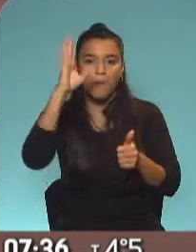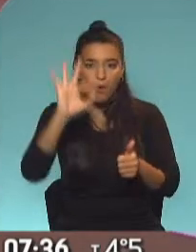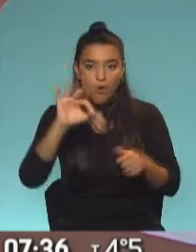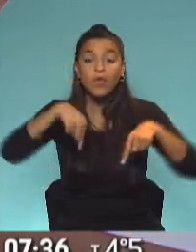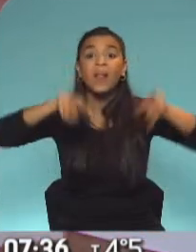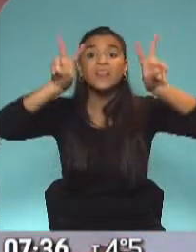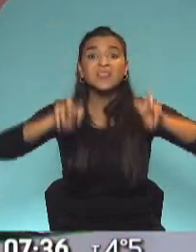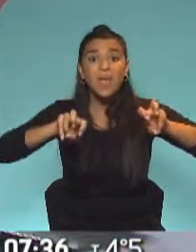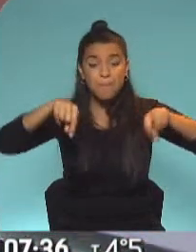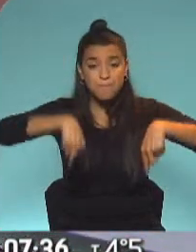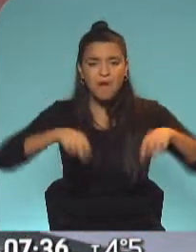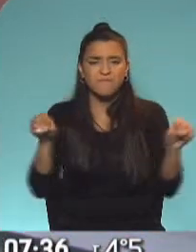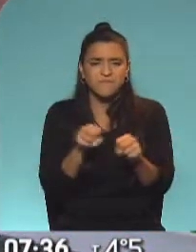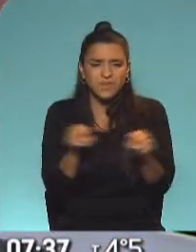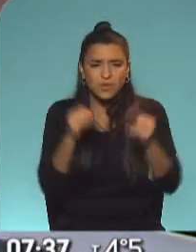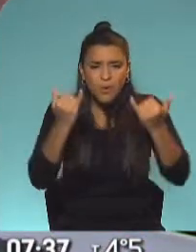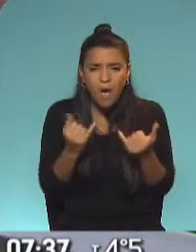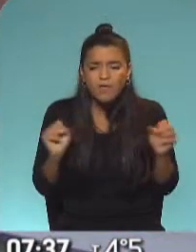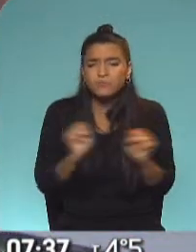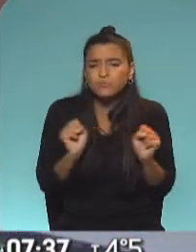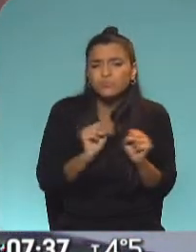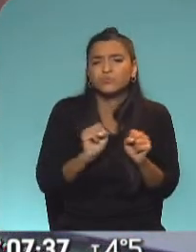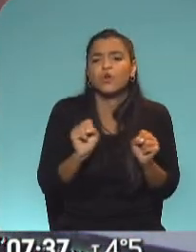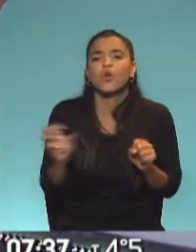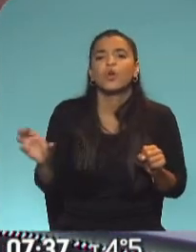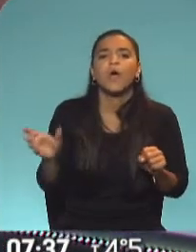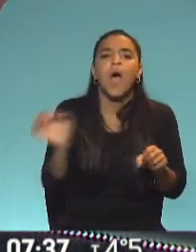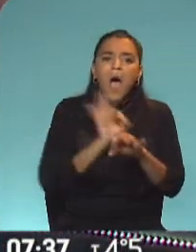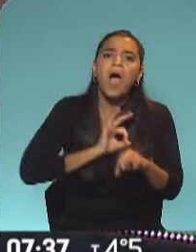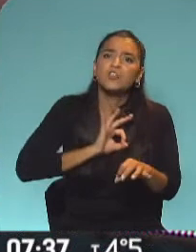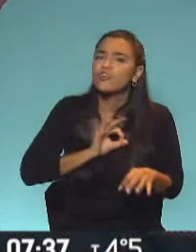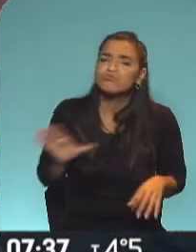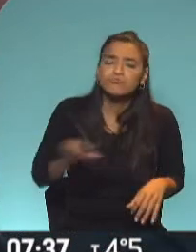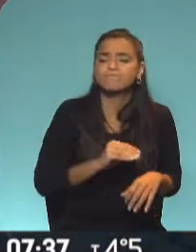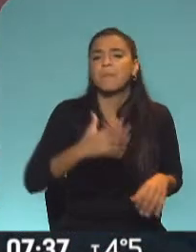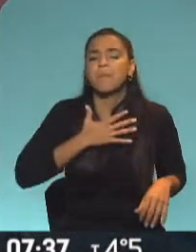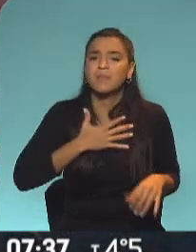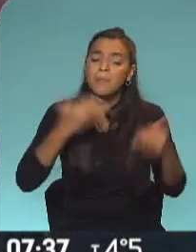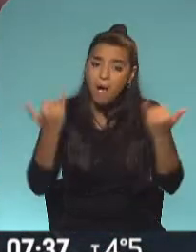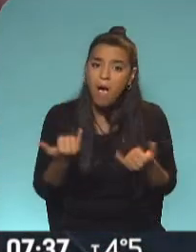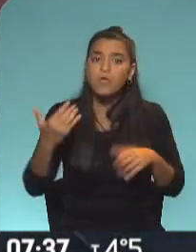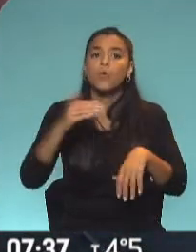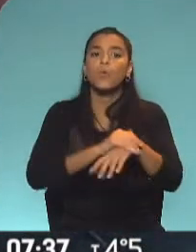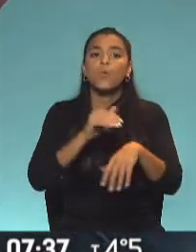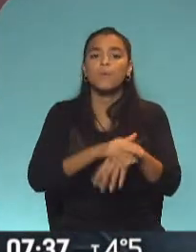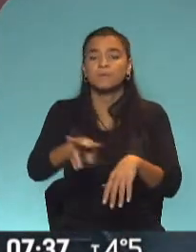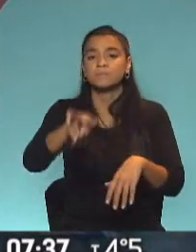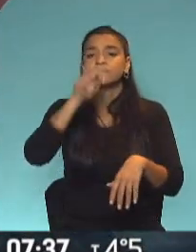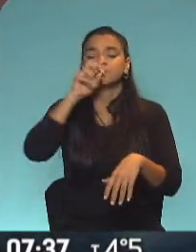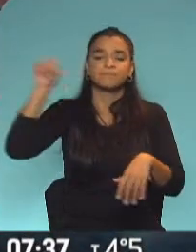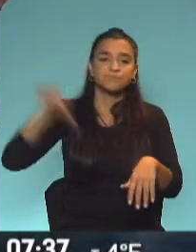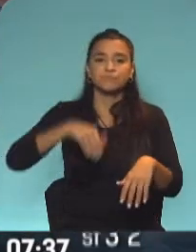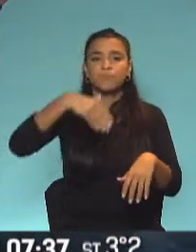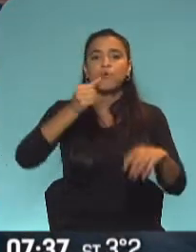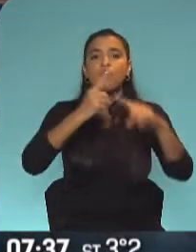Y este tema, llega el frío, llega el invierno y lamentablemente todos los años tenemos que lamentar víctimas producto de la intoxicación por